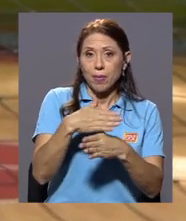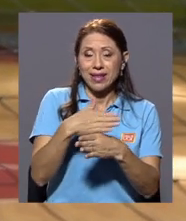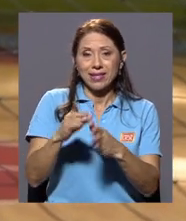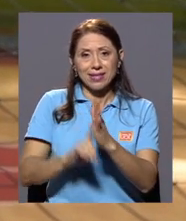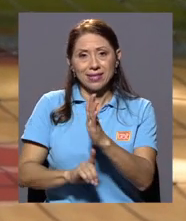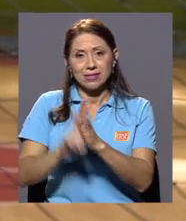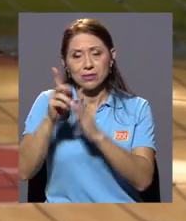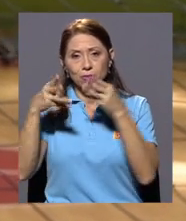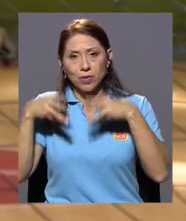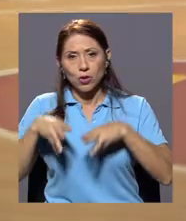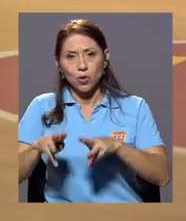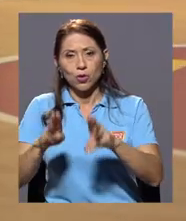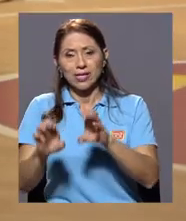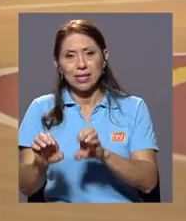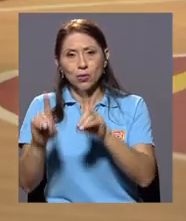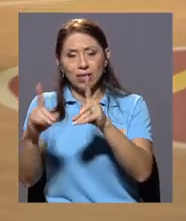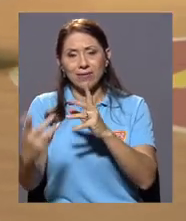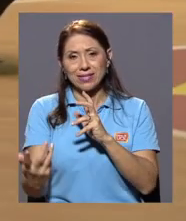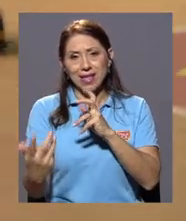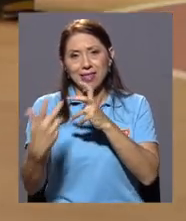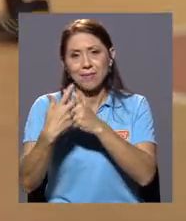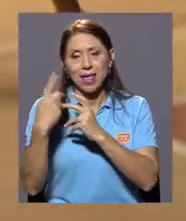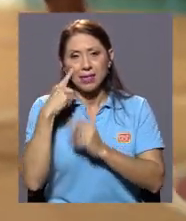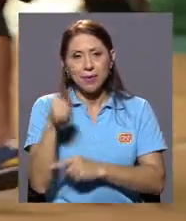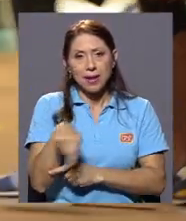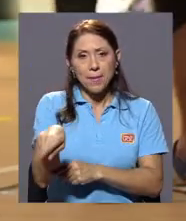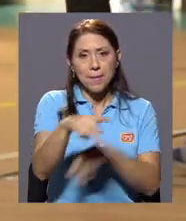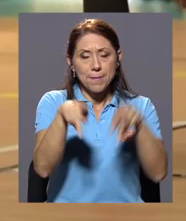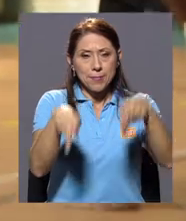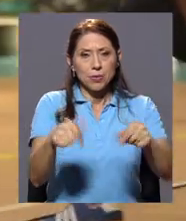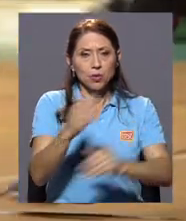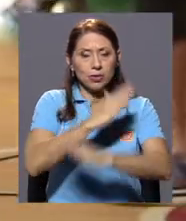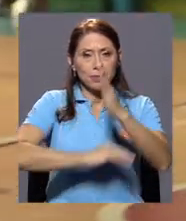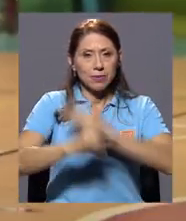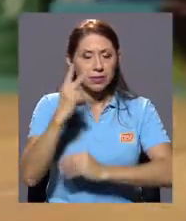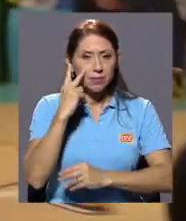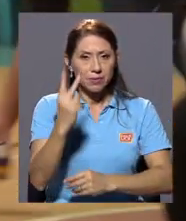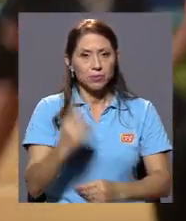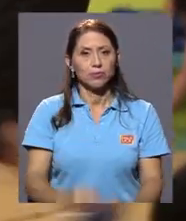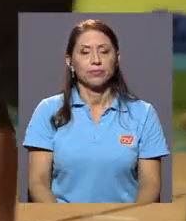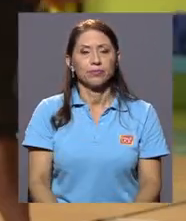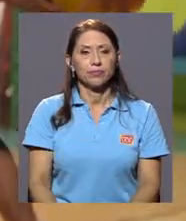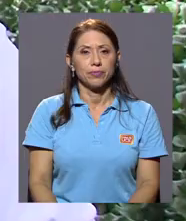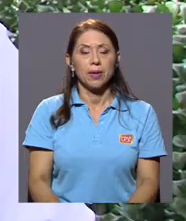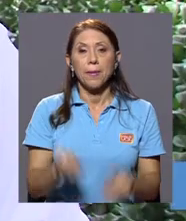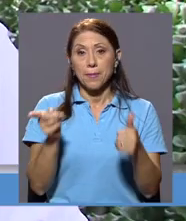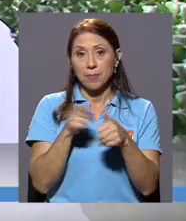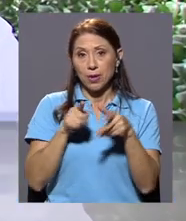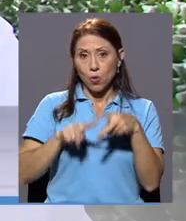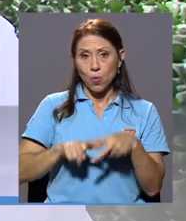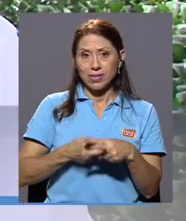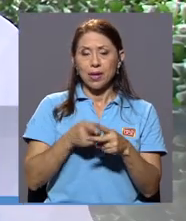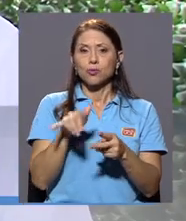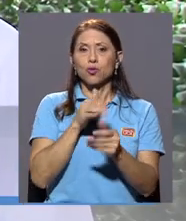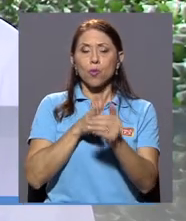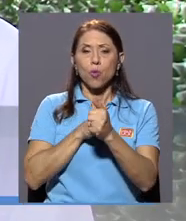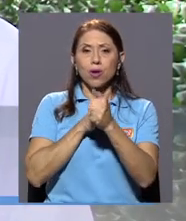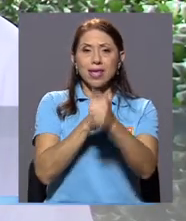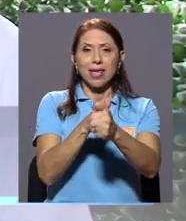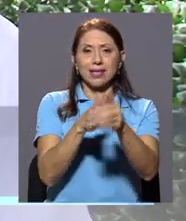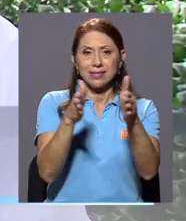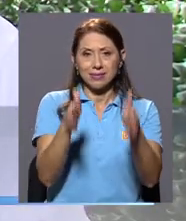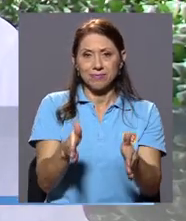desarrollan metodologías educativas adaptadas para esta población con discapacidad visual. Primero comenzamos como guías